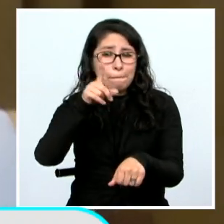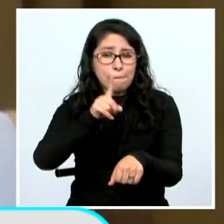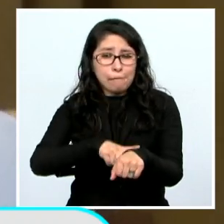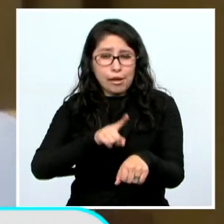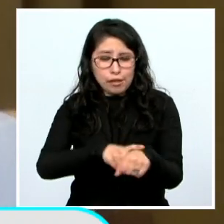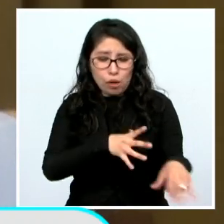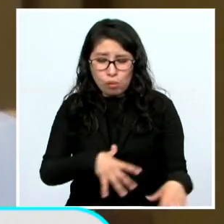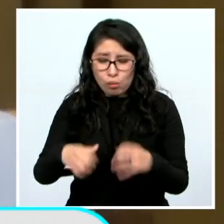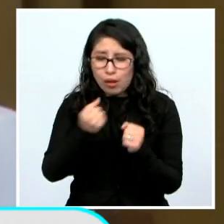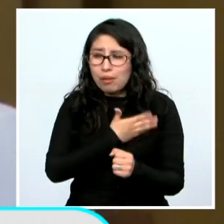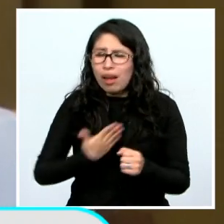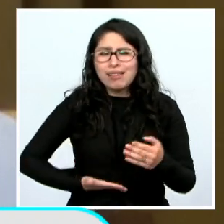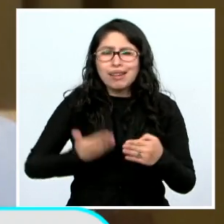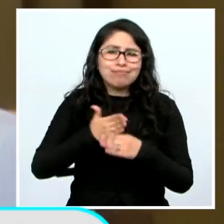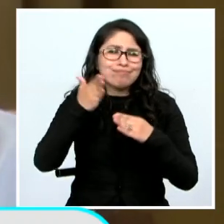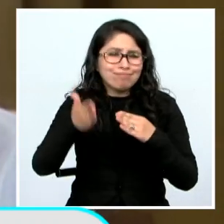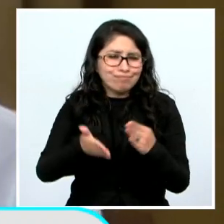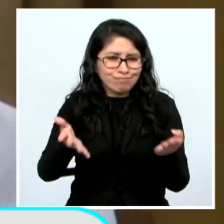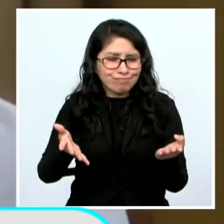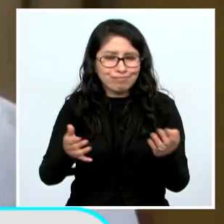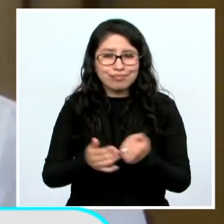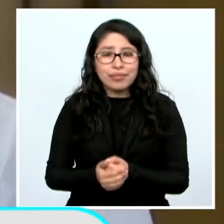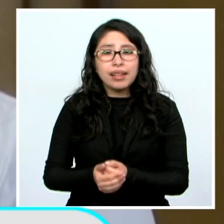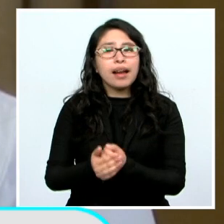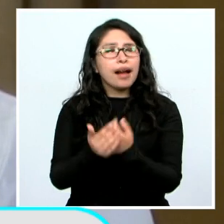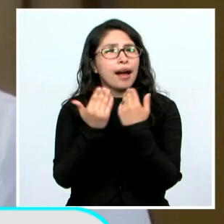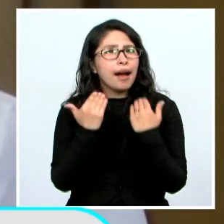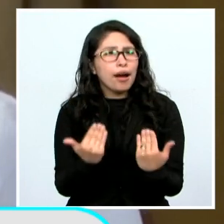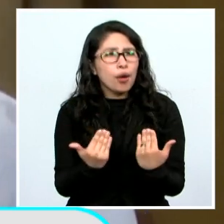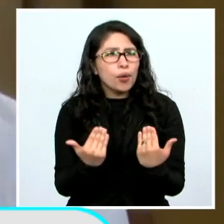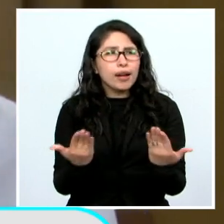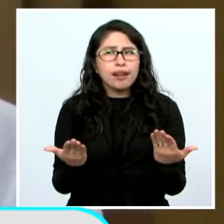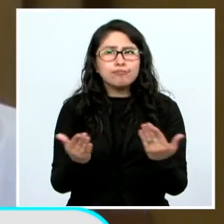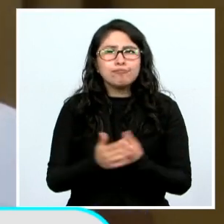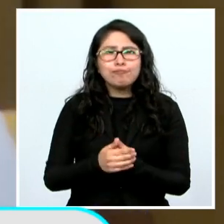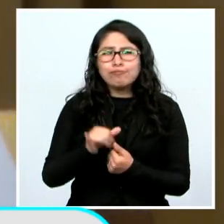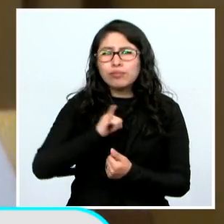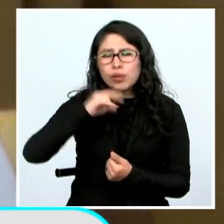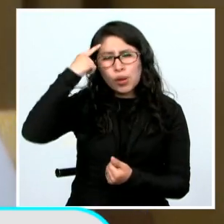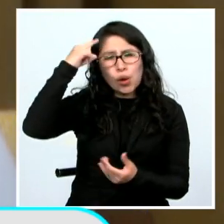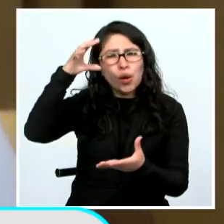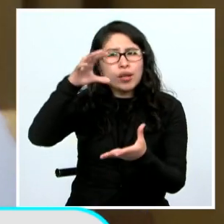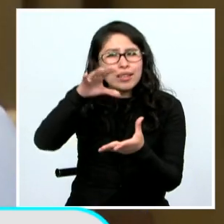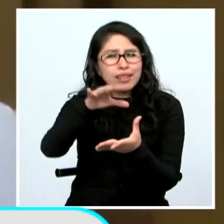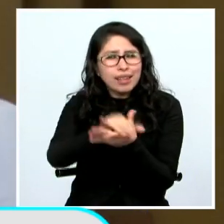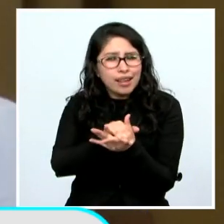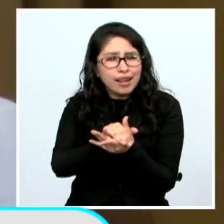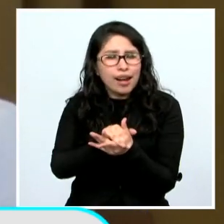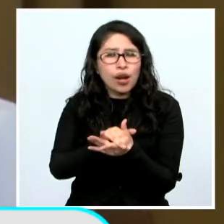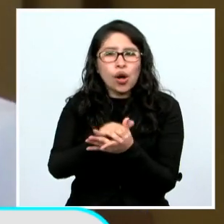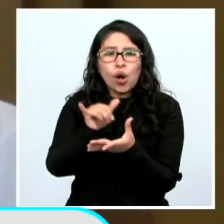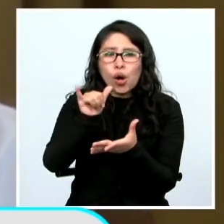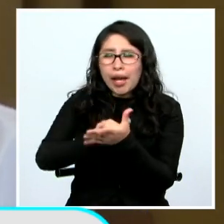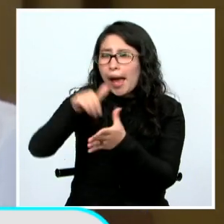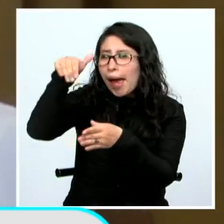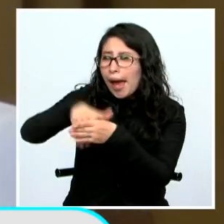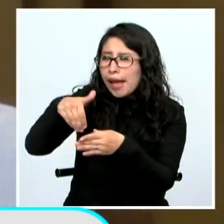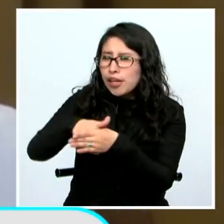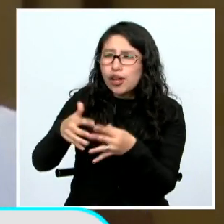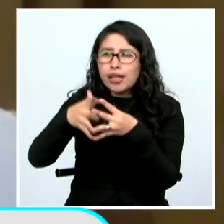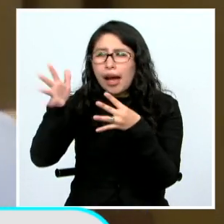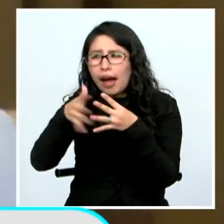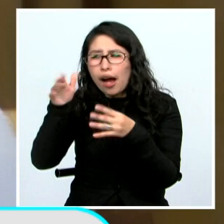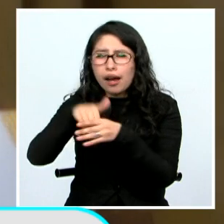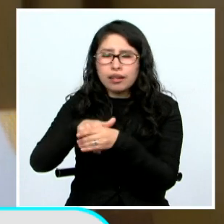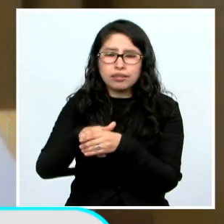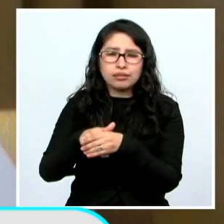siempre la misma. Y en este momento, Juan Carlos, yo creo que eso no es lo importante. Uh-huh. En este momento a las familias bolivianas